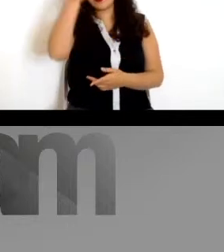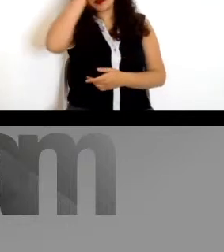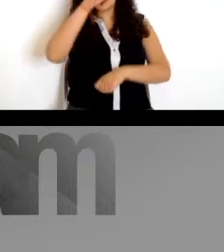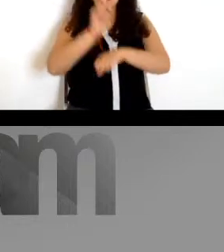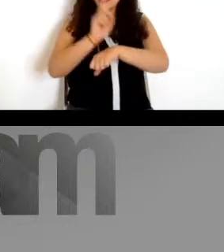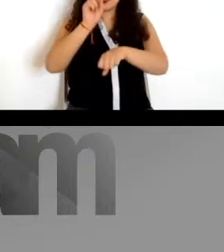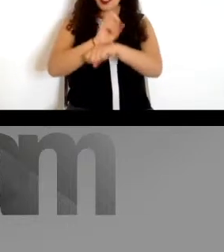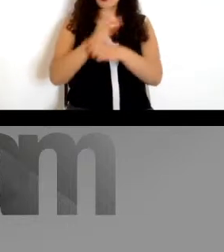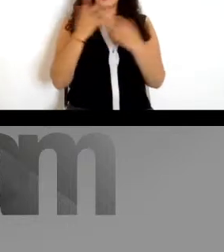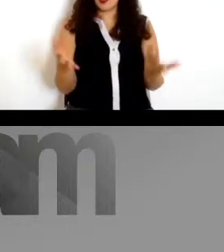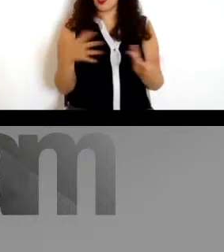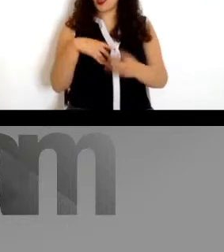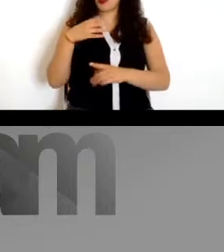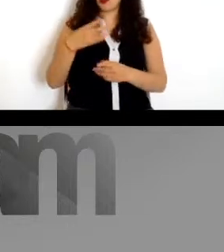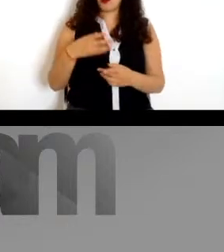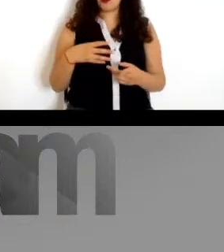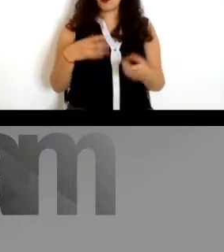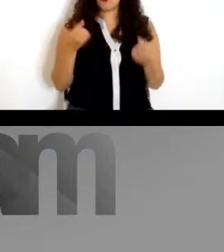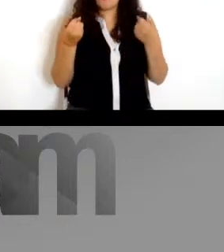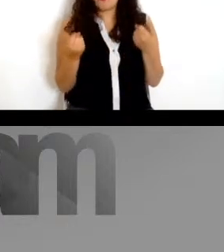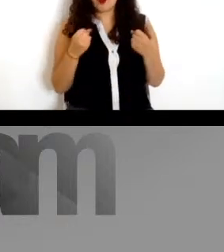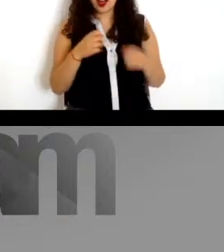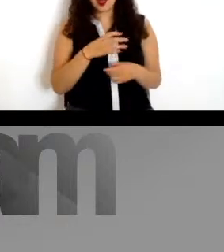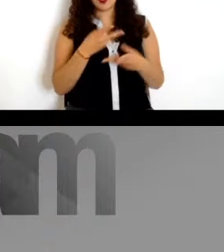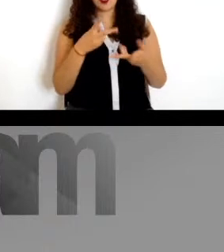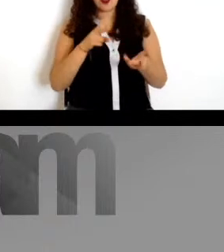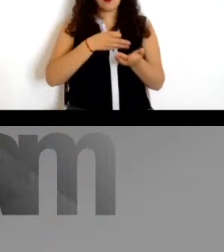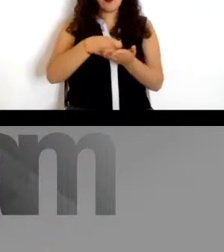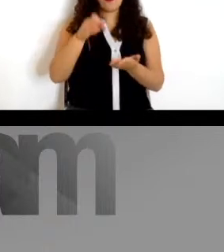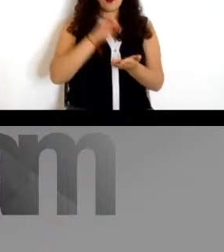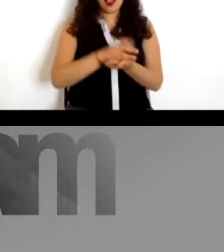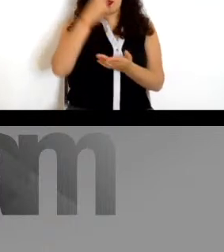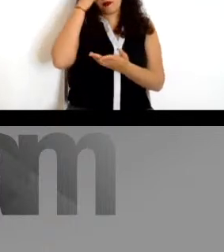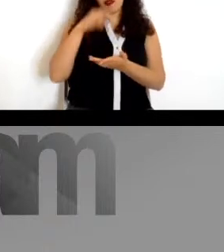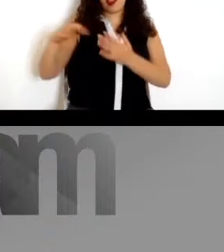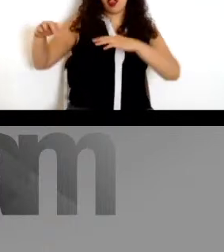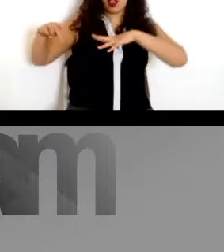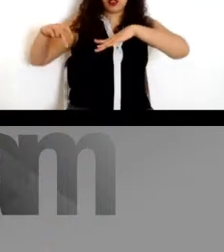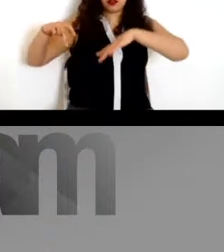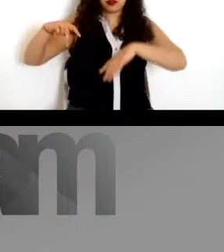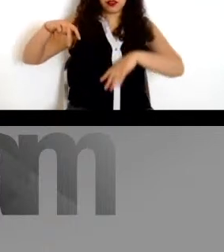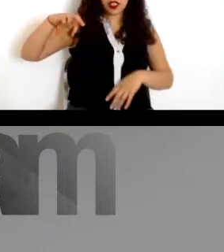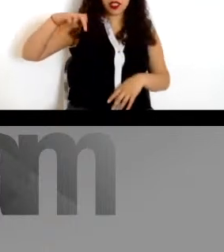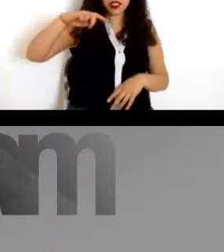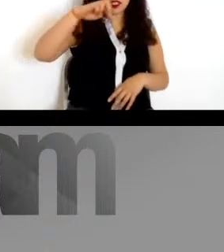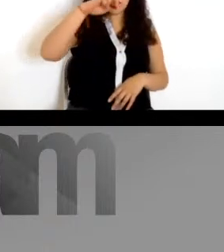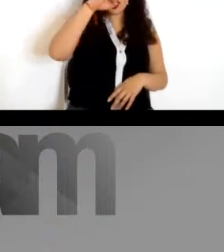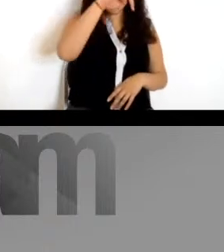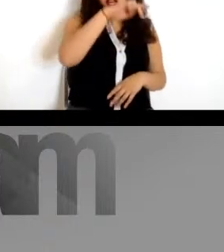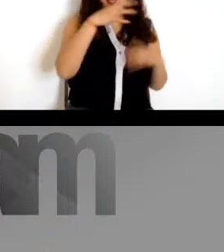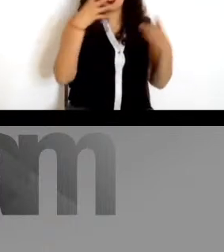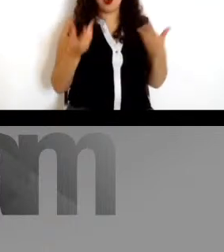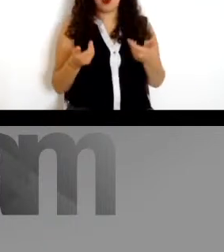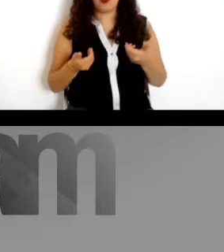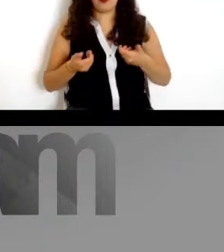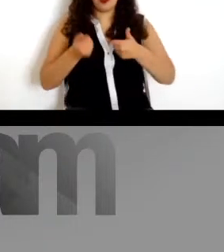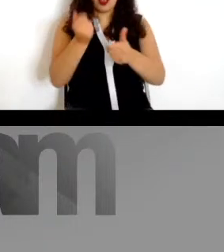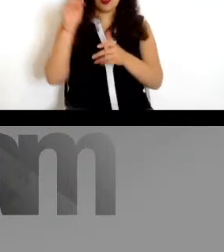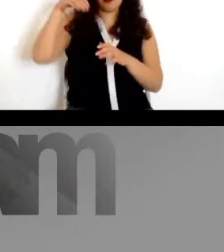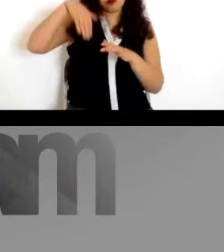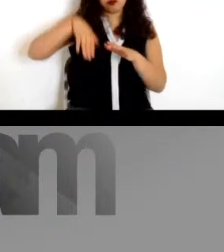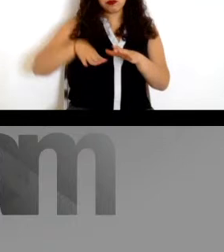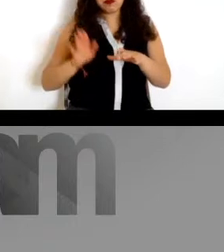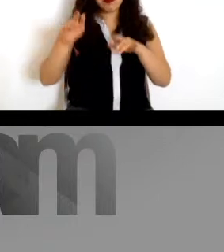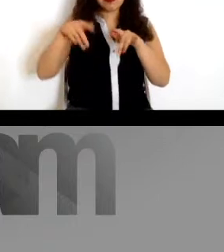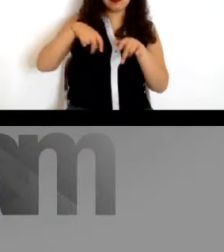por enfrentarnos a subir una escalera, por enfrentarnos a caminar en calles con baches, ya nos